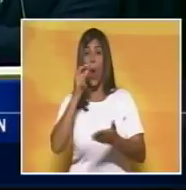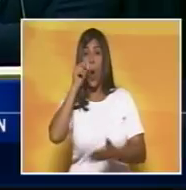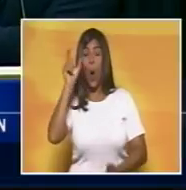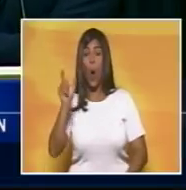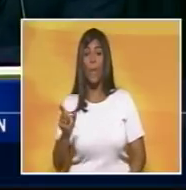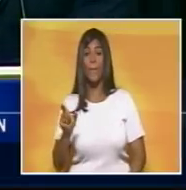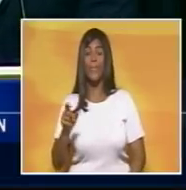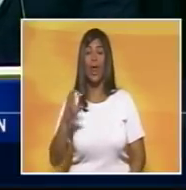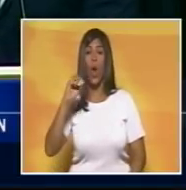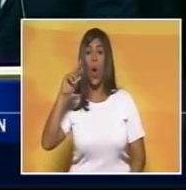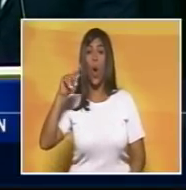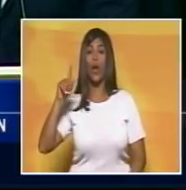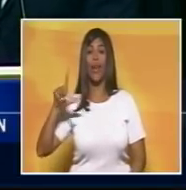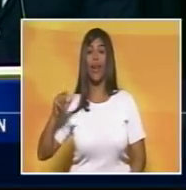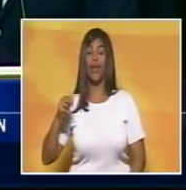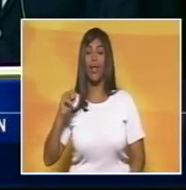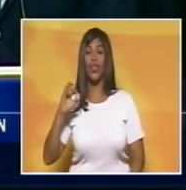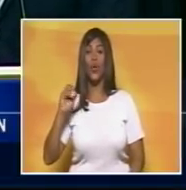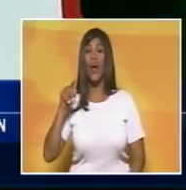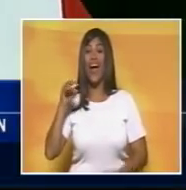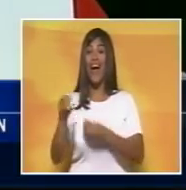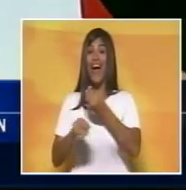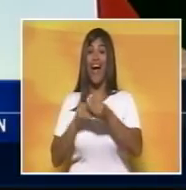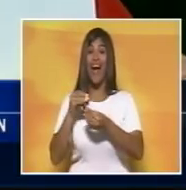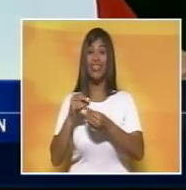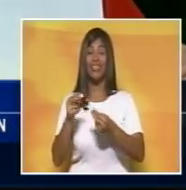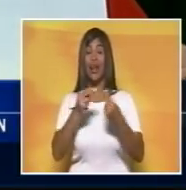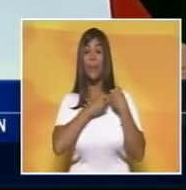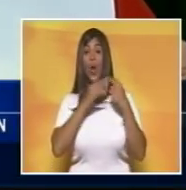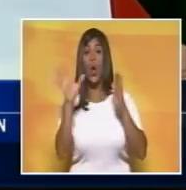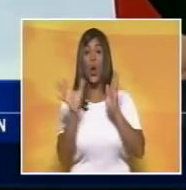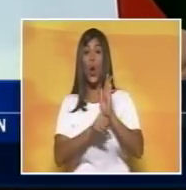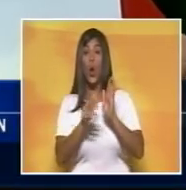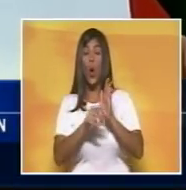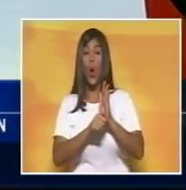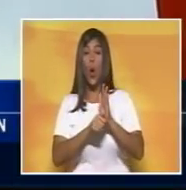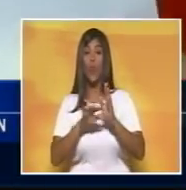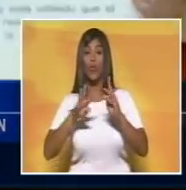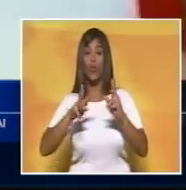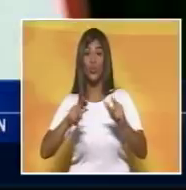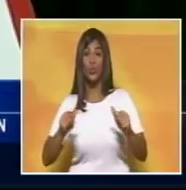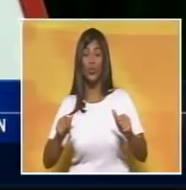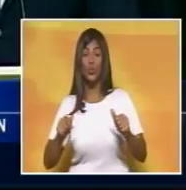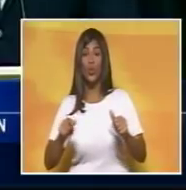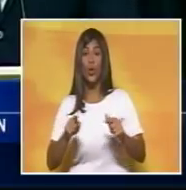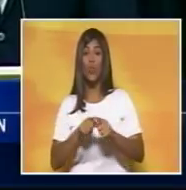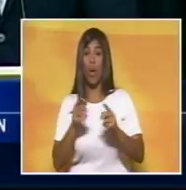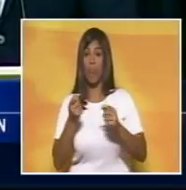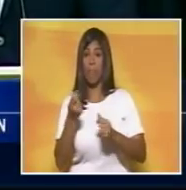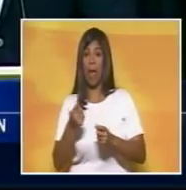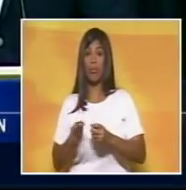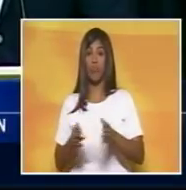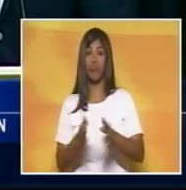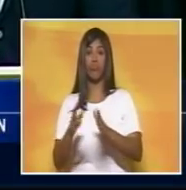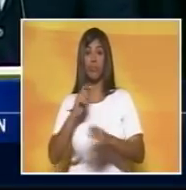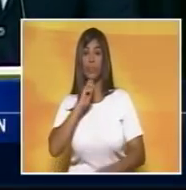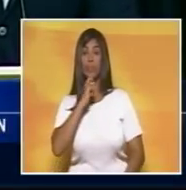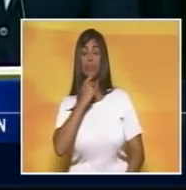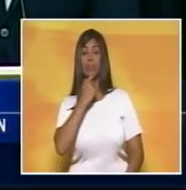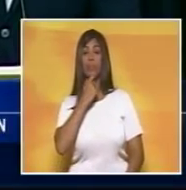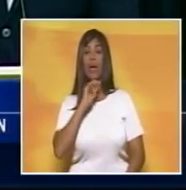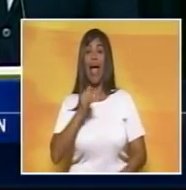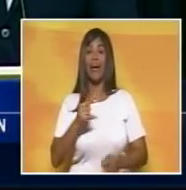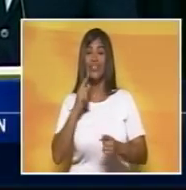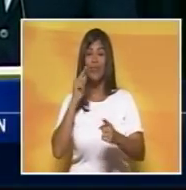Avendaño, como la perpetradora de robo, de corrupción, de malversación de los fondos que